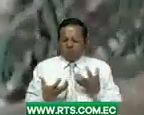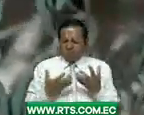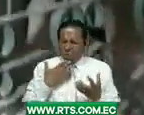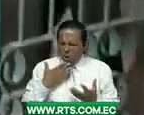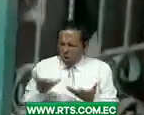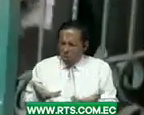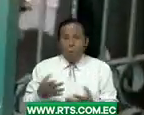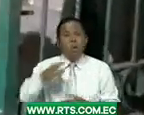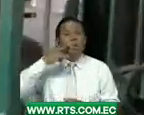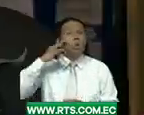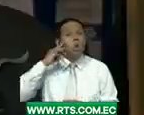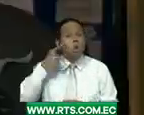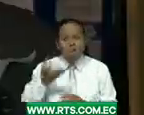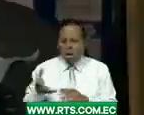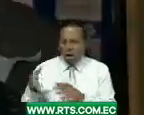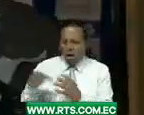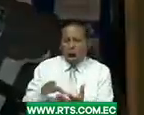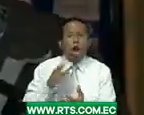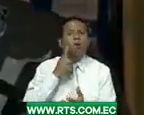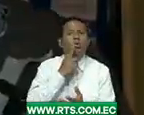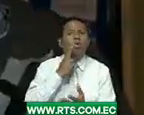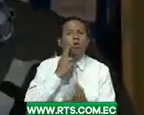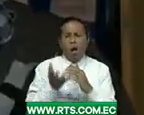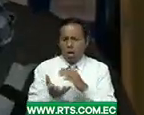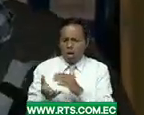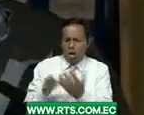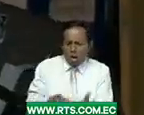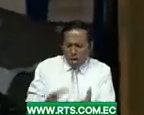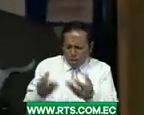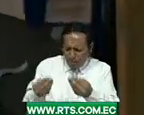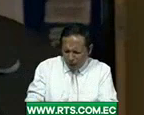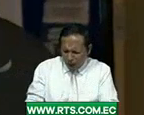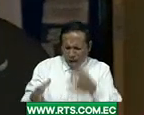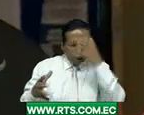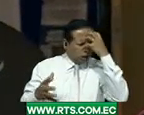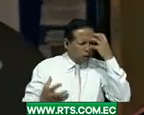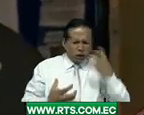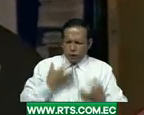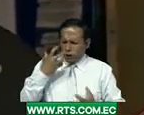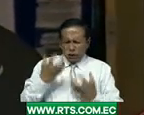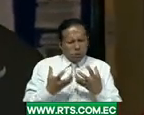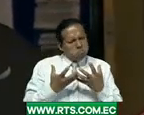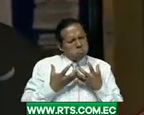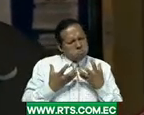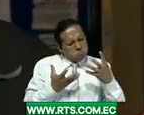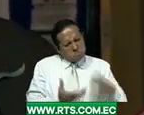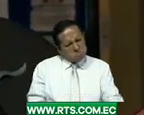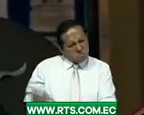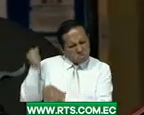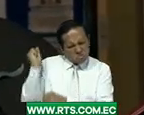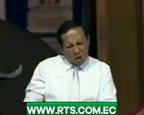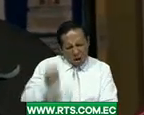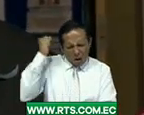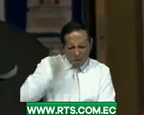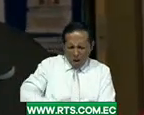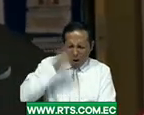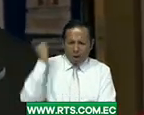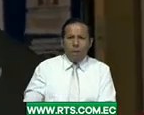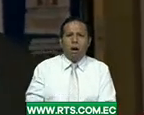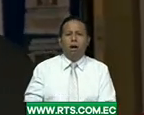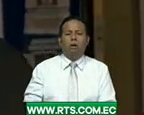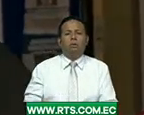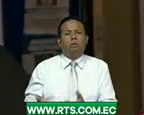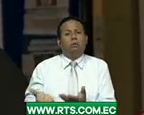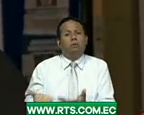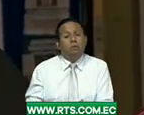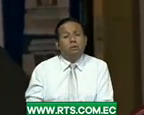un frasco de azúcar. Pudo observar que el cuerpo mantenía unas laceraciones y hematomas anteriores, por lo que se presumía